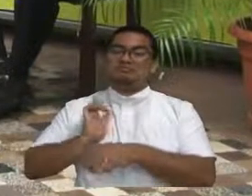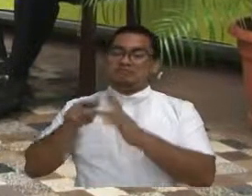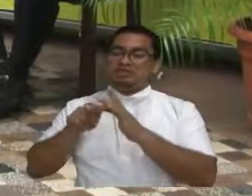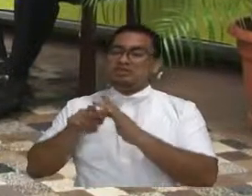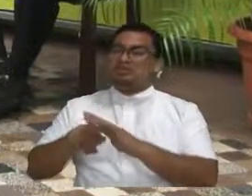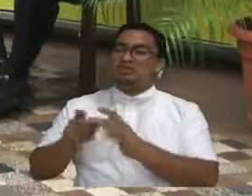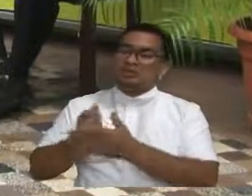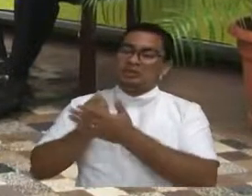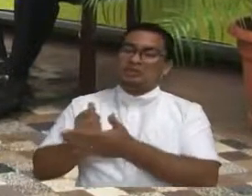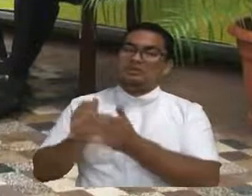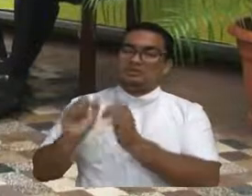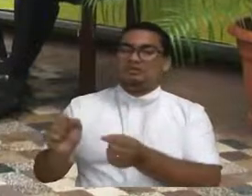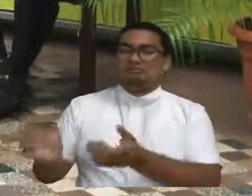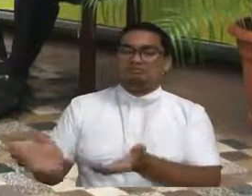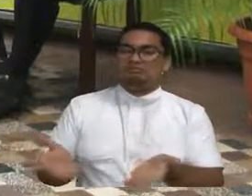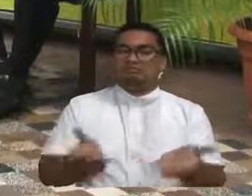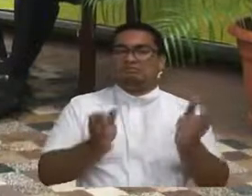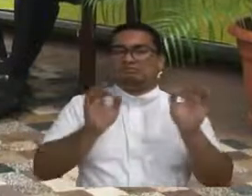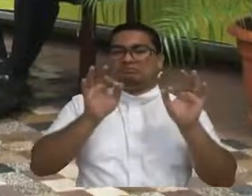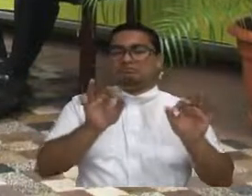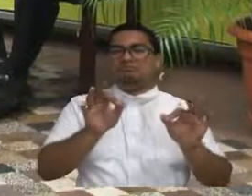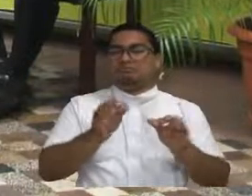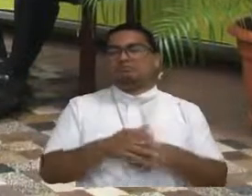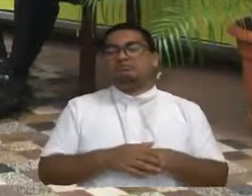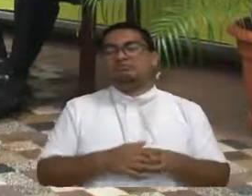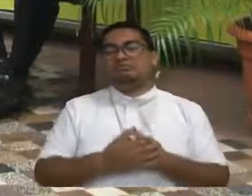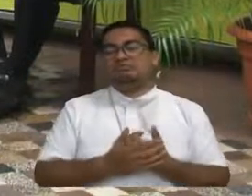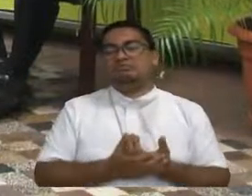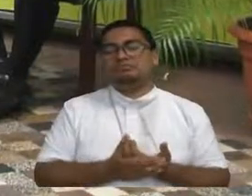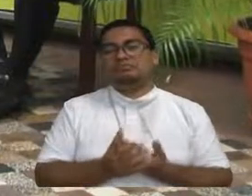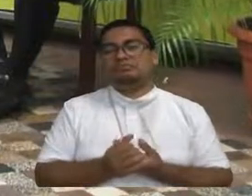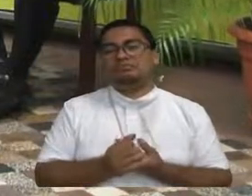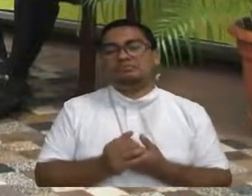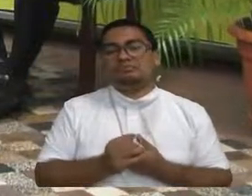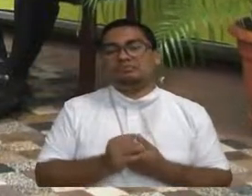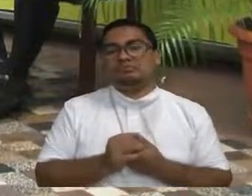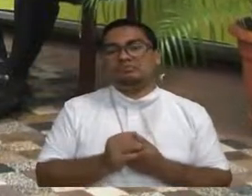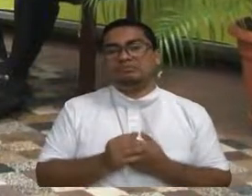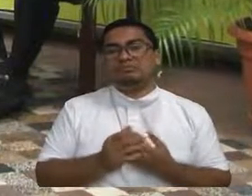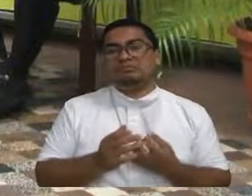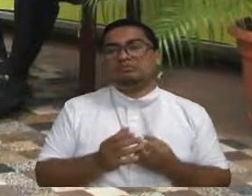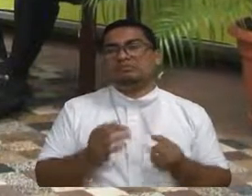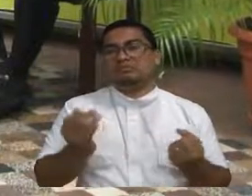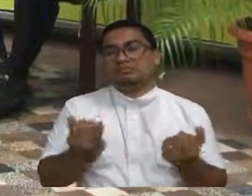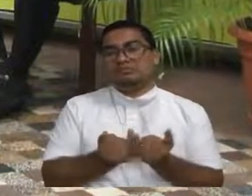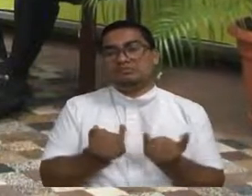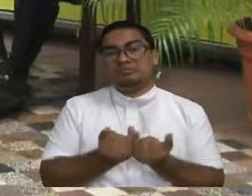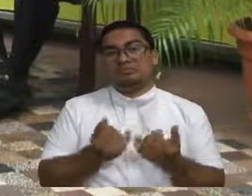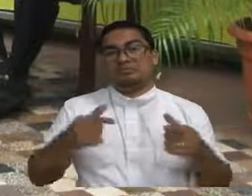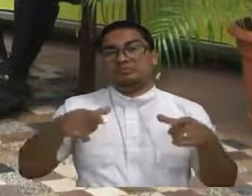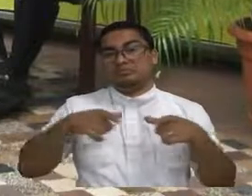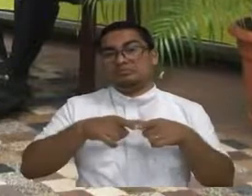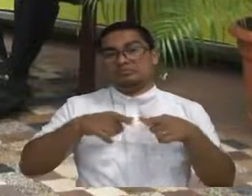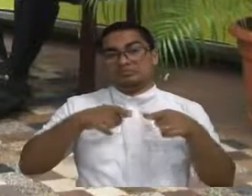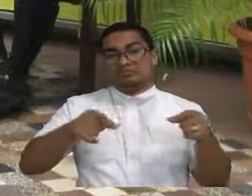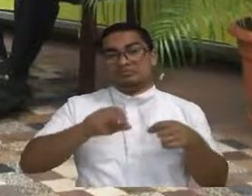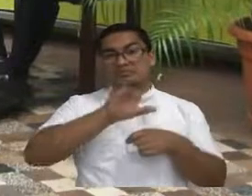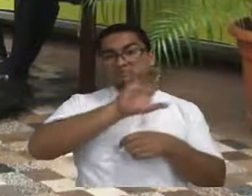pues acudirán o lo referirán al Hospital Psicosocial de Managua. Igual sucede aquí en Managua con las unidades de salud que